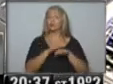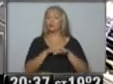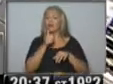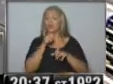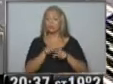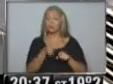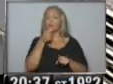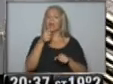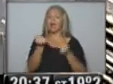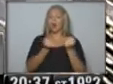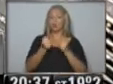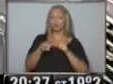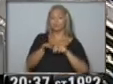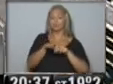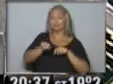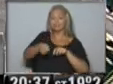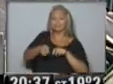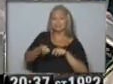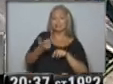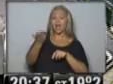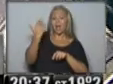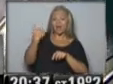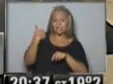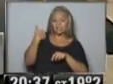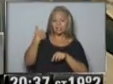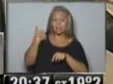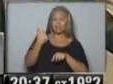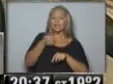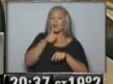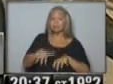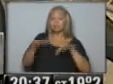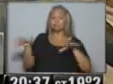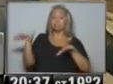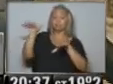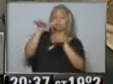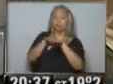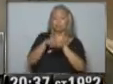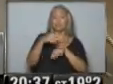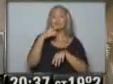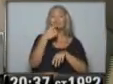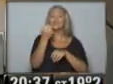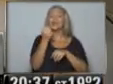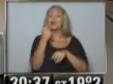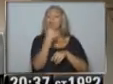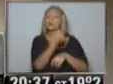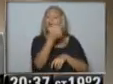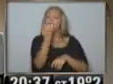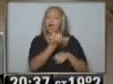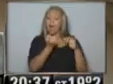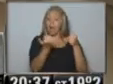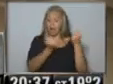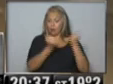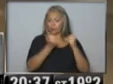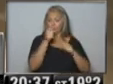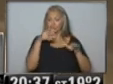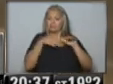sus autos que ayer quedaron sepultados por la inundación. Usted tiene su auto en el segundo subsuelo, o sea, en esta pileta que podemos ver, ¿su auto